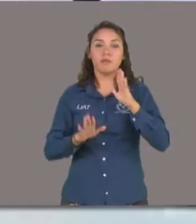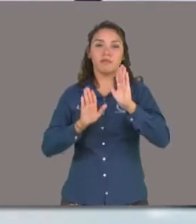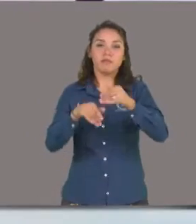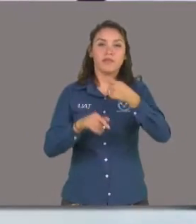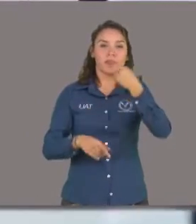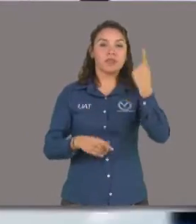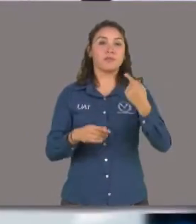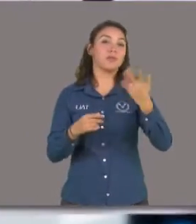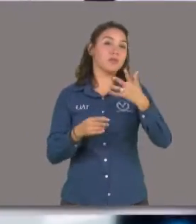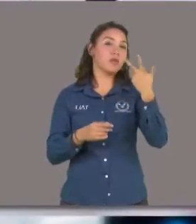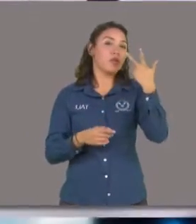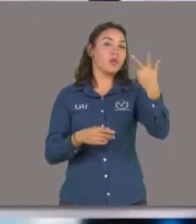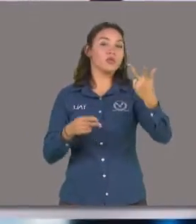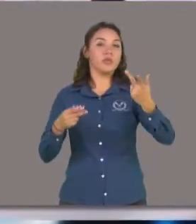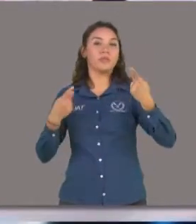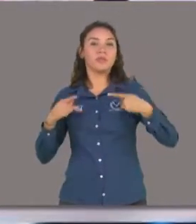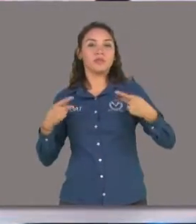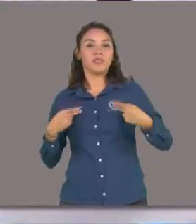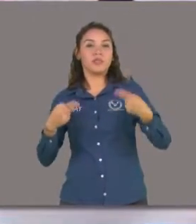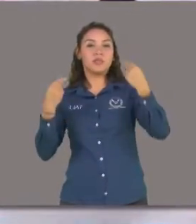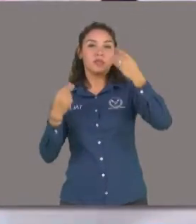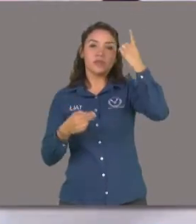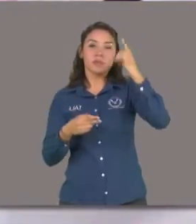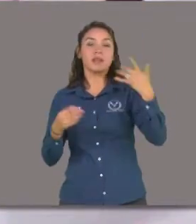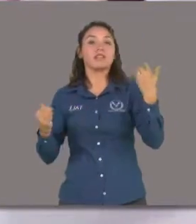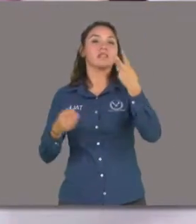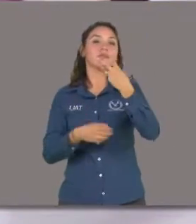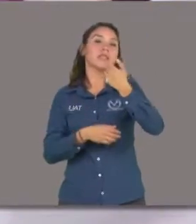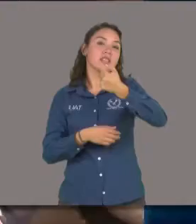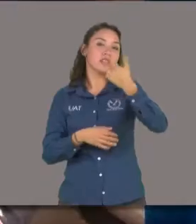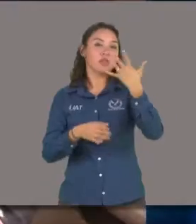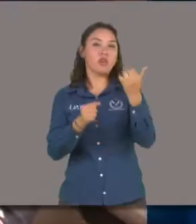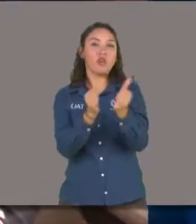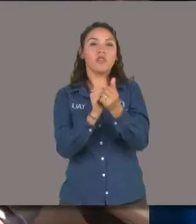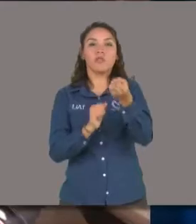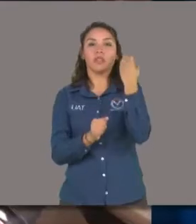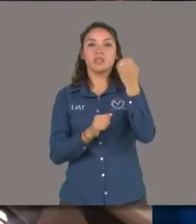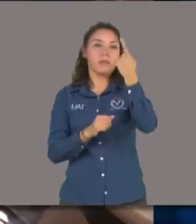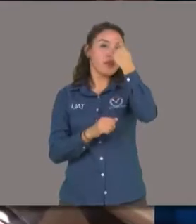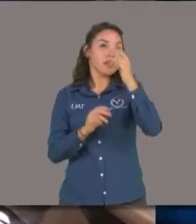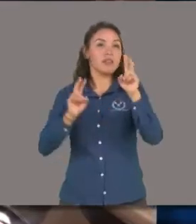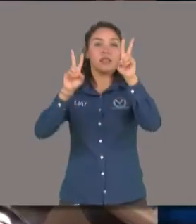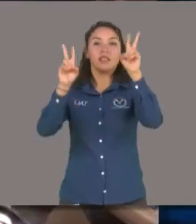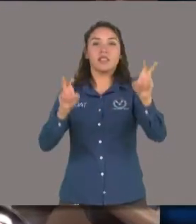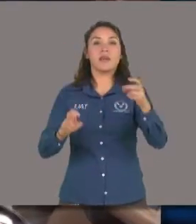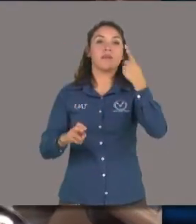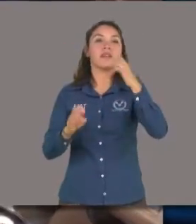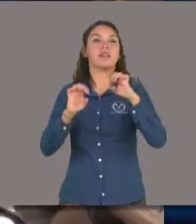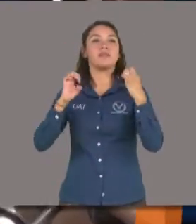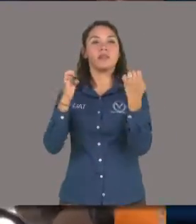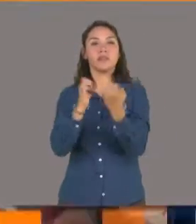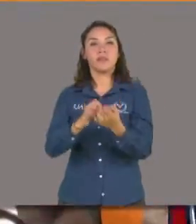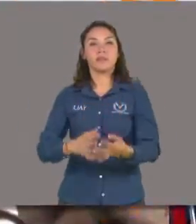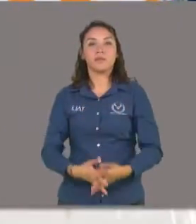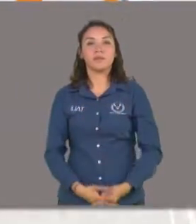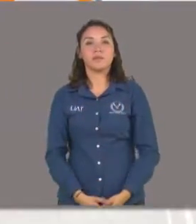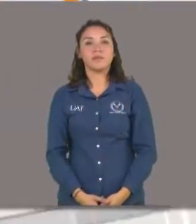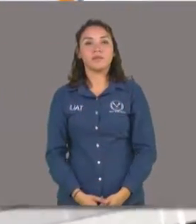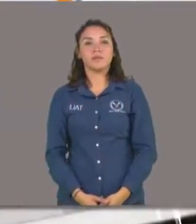lo que en el encuentro estuvieron más de ocho empresas locales y se realizaron seis conferencias magistrales con temas relacionados al evento.